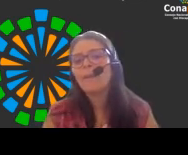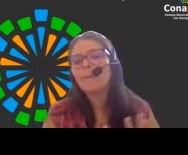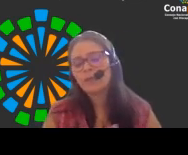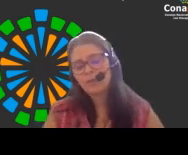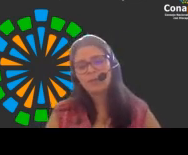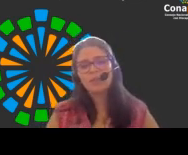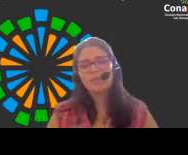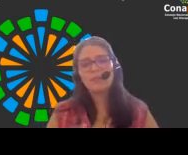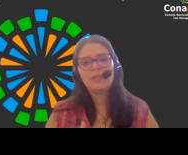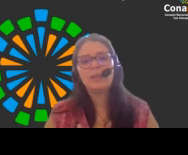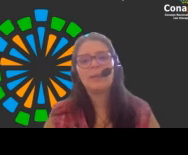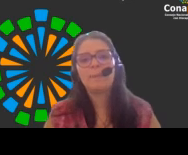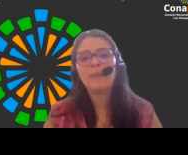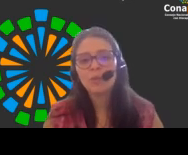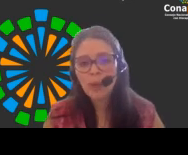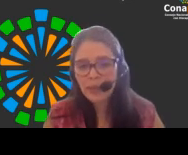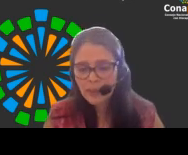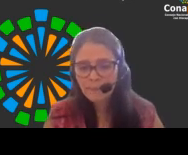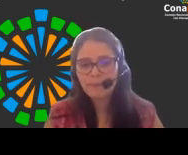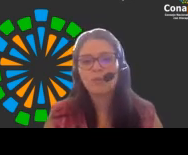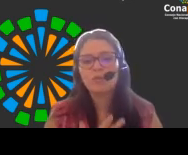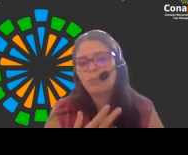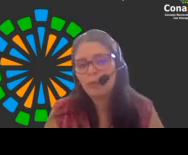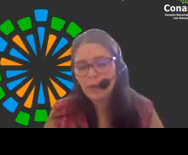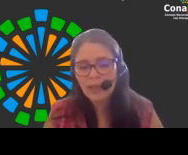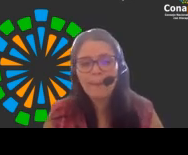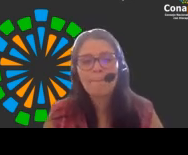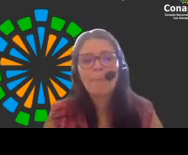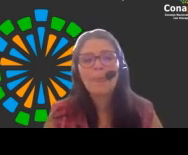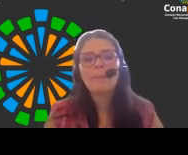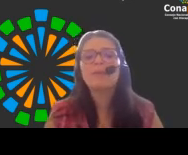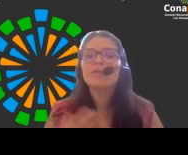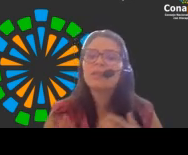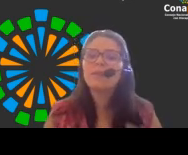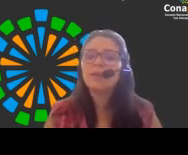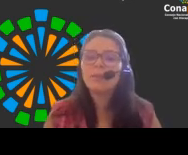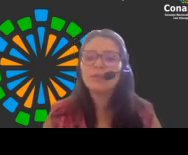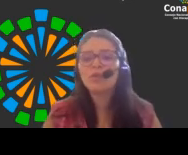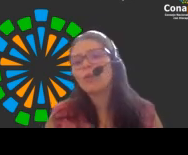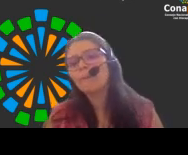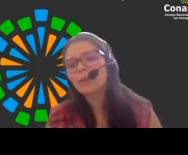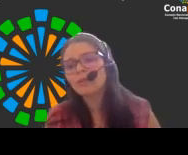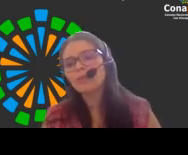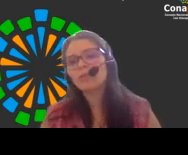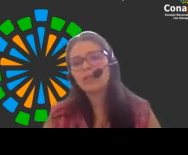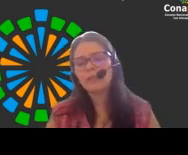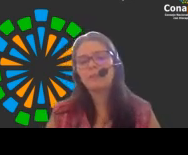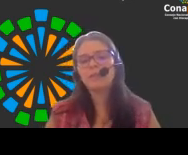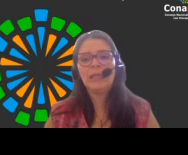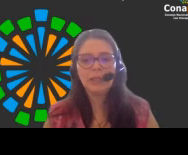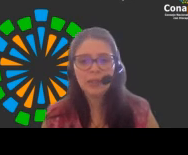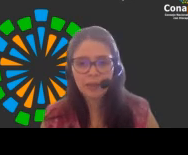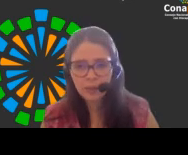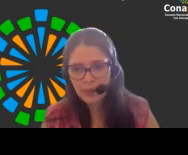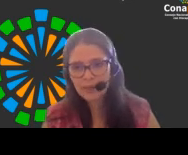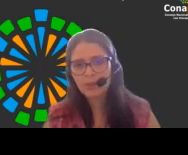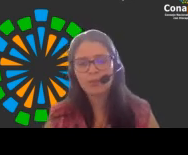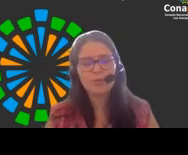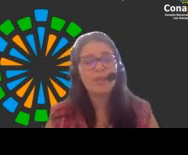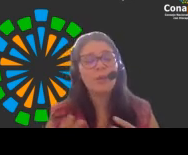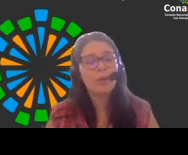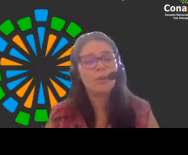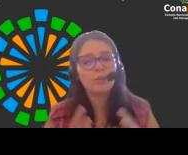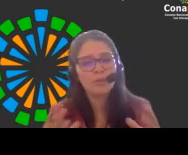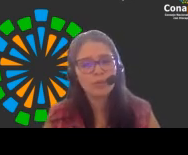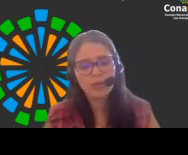con personas con discapacidad visual son súper guía pero se está viendo mucho con personas con discapacidad intelectual